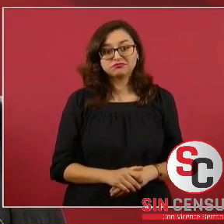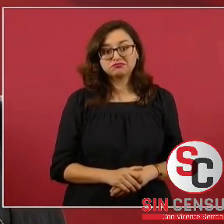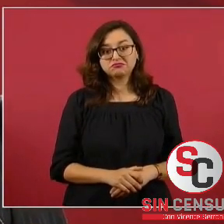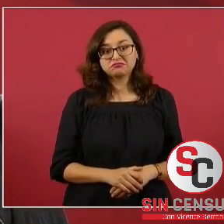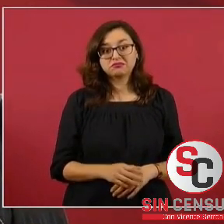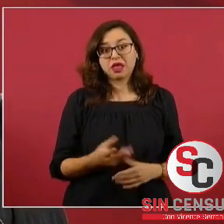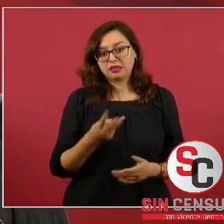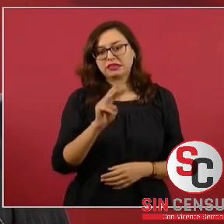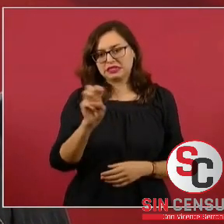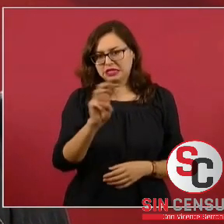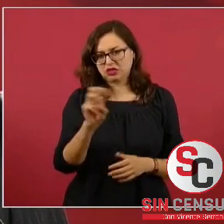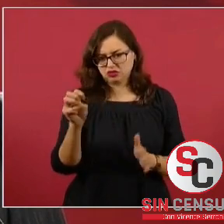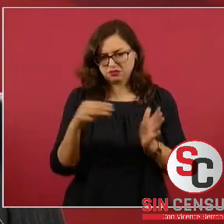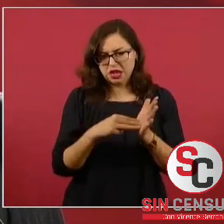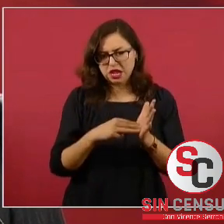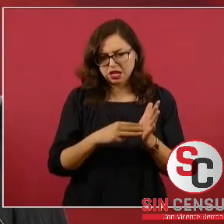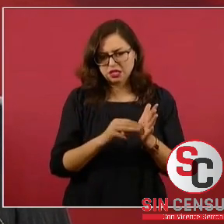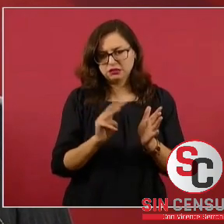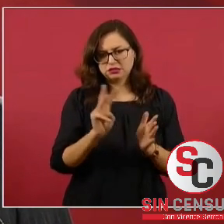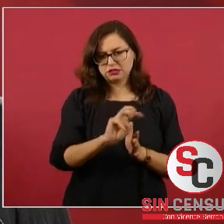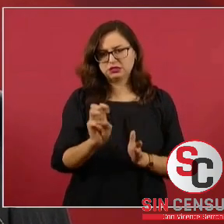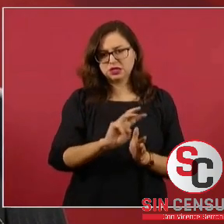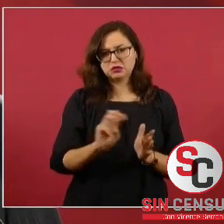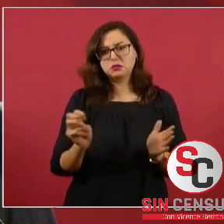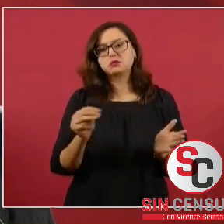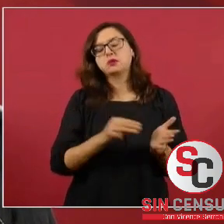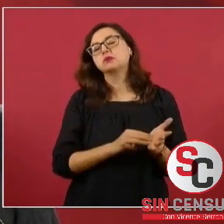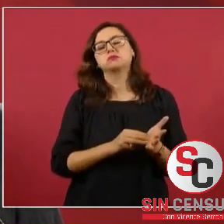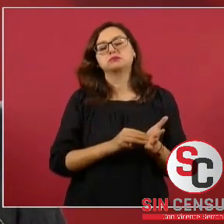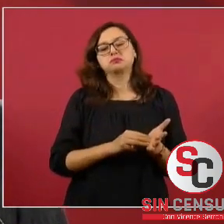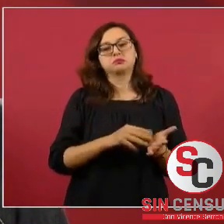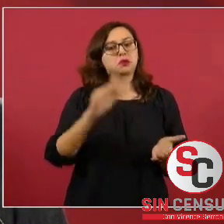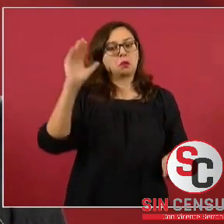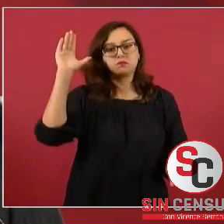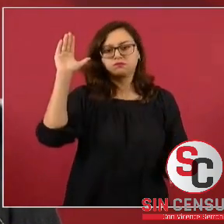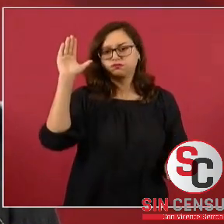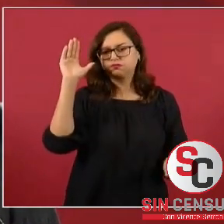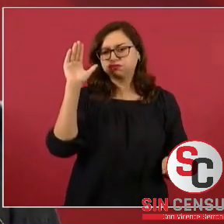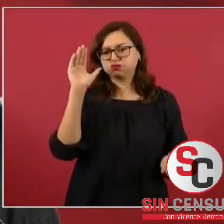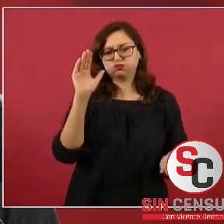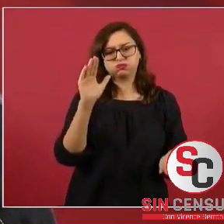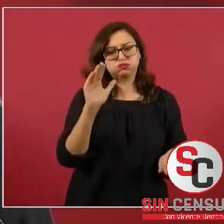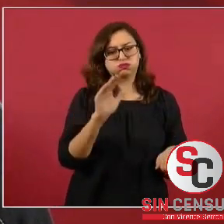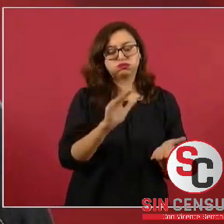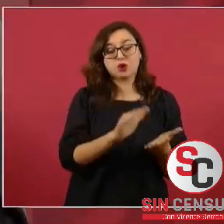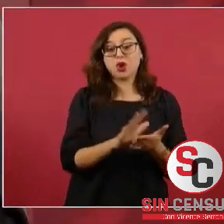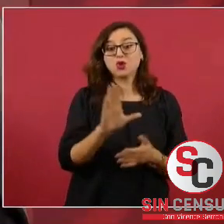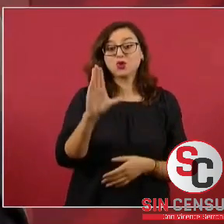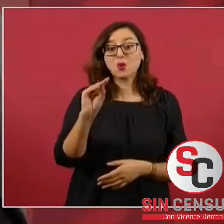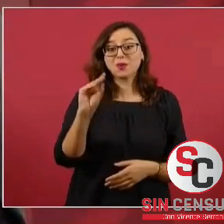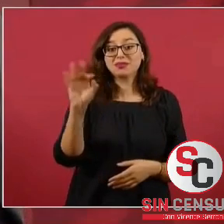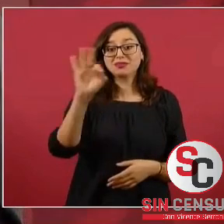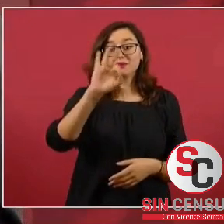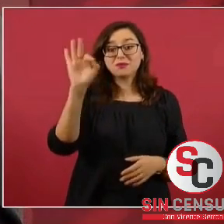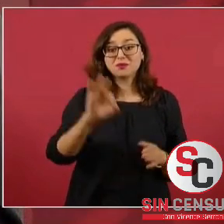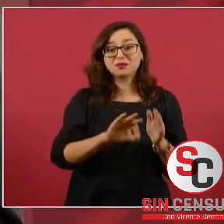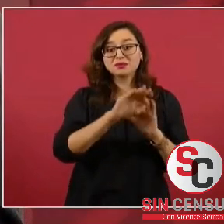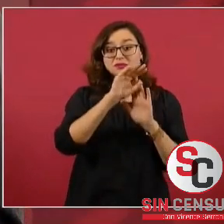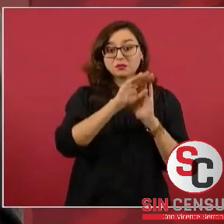300,000 barriles diarios. O sea, ha perdido 90% casi.